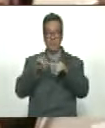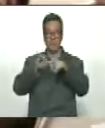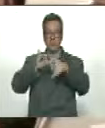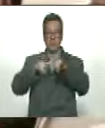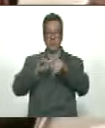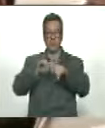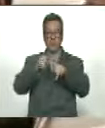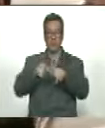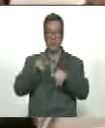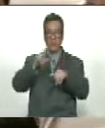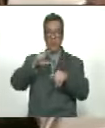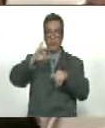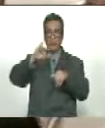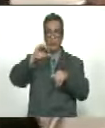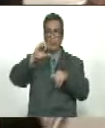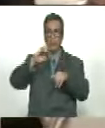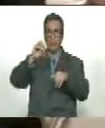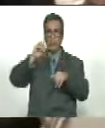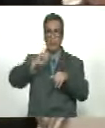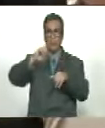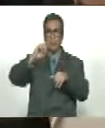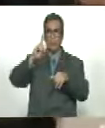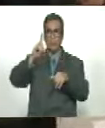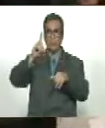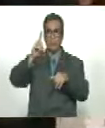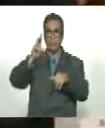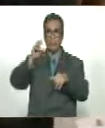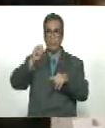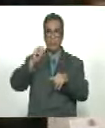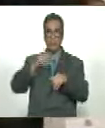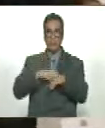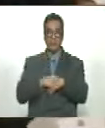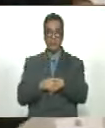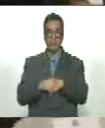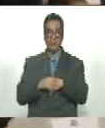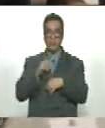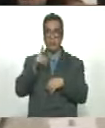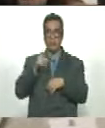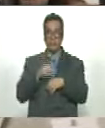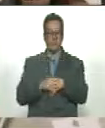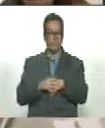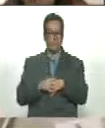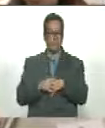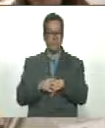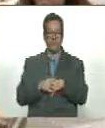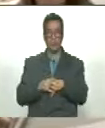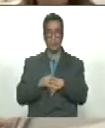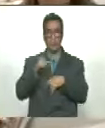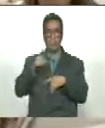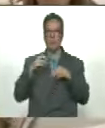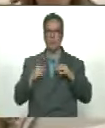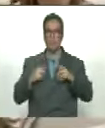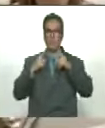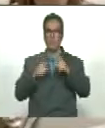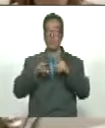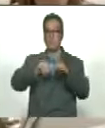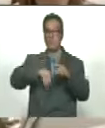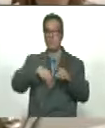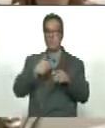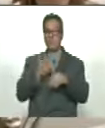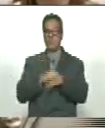ingeniero Ricardo Capella Mateo. En esta oportunidad